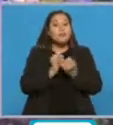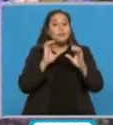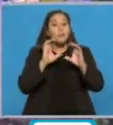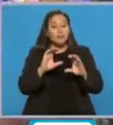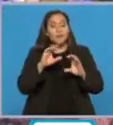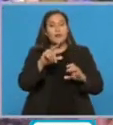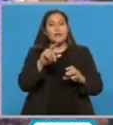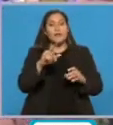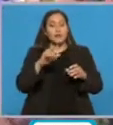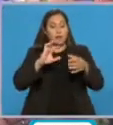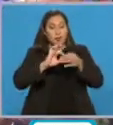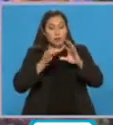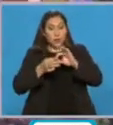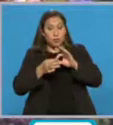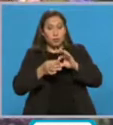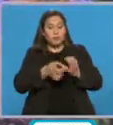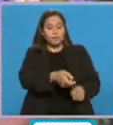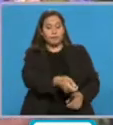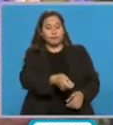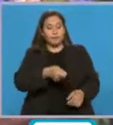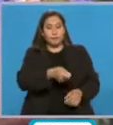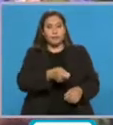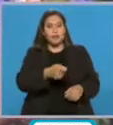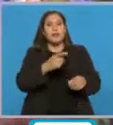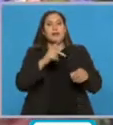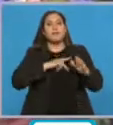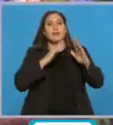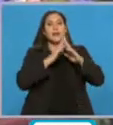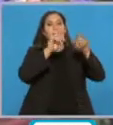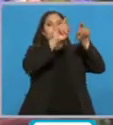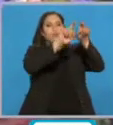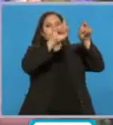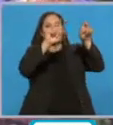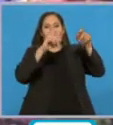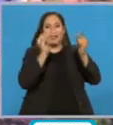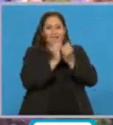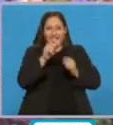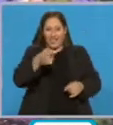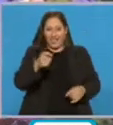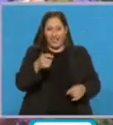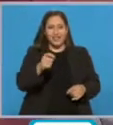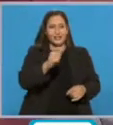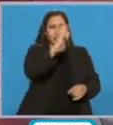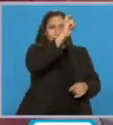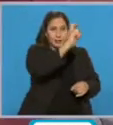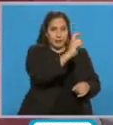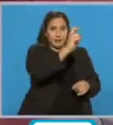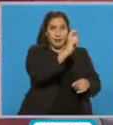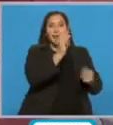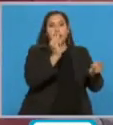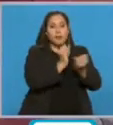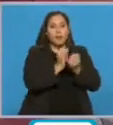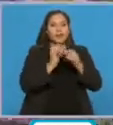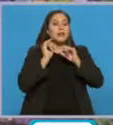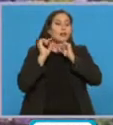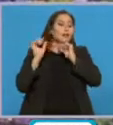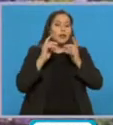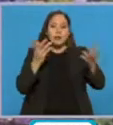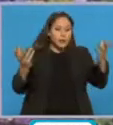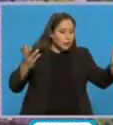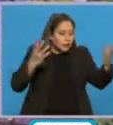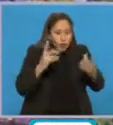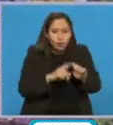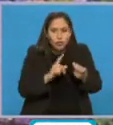tener las correas también a la entrada de la casa. Así como ponemos las llaves, precisamente Rápido, para evitar, ¿no? ¿no? Así de dónde está, que esto, que el